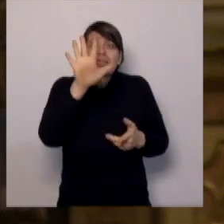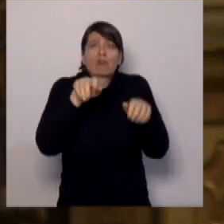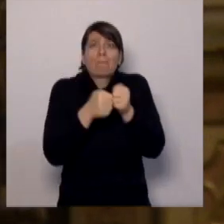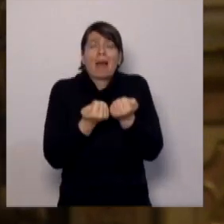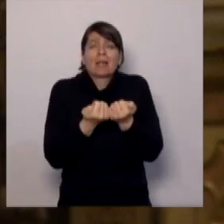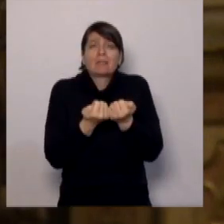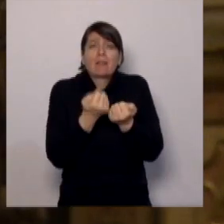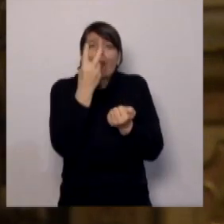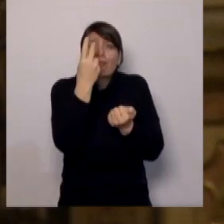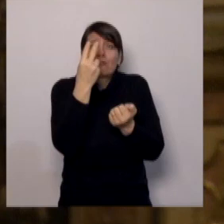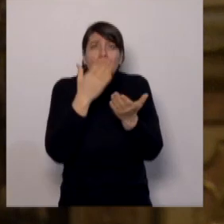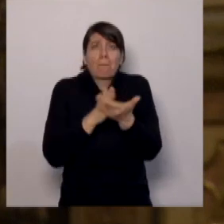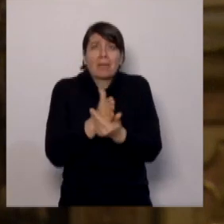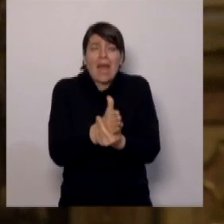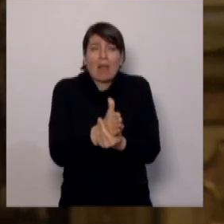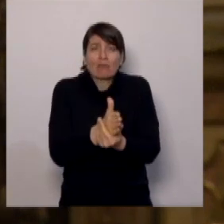que